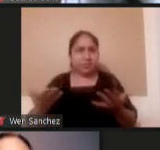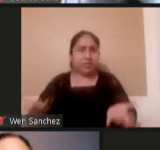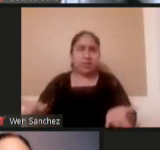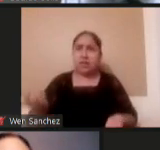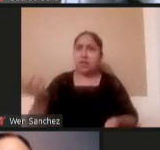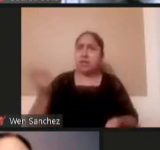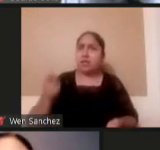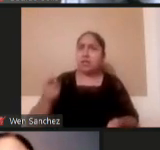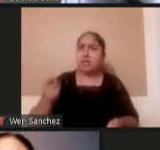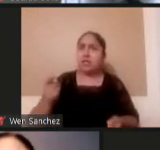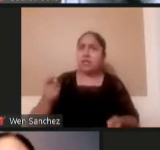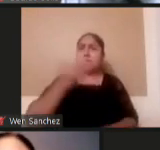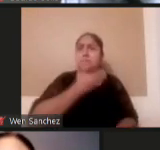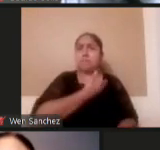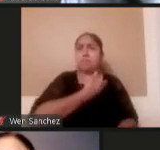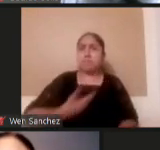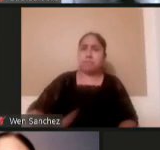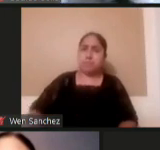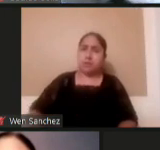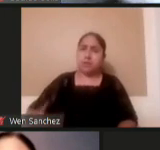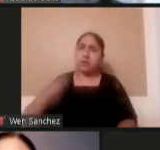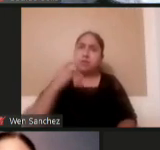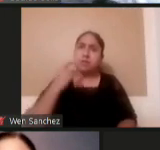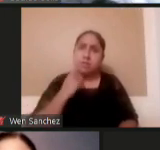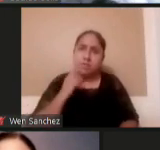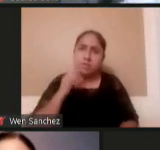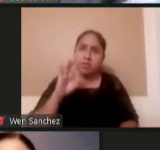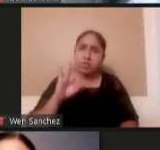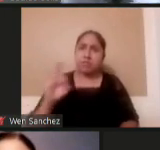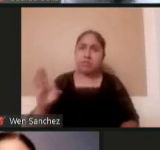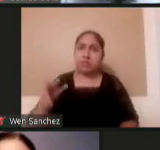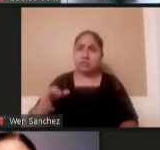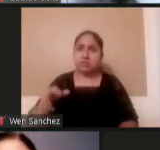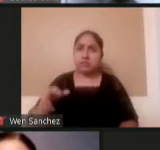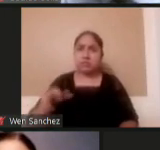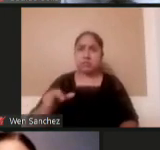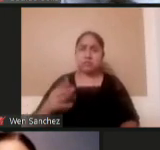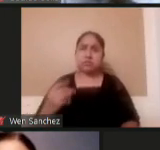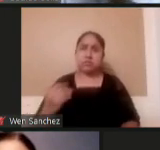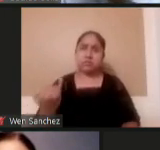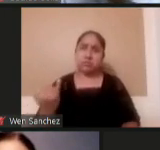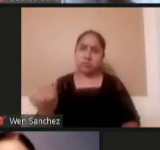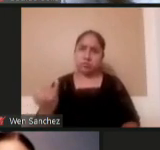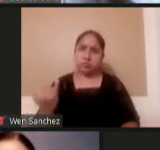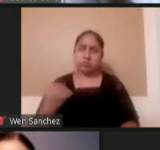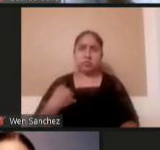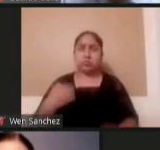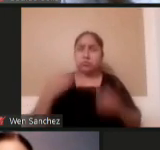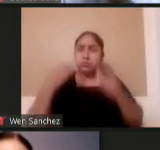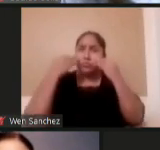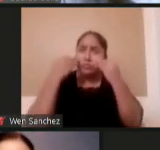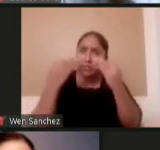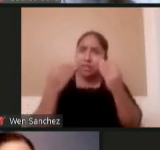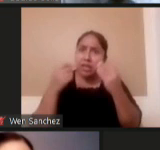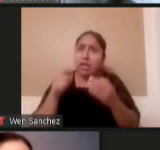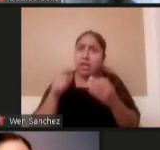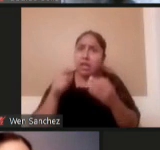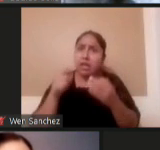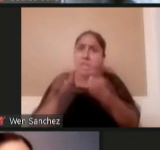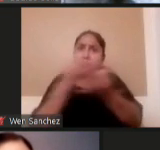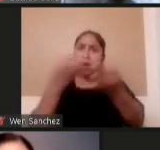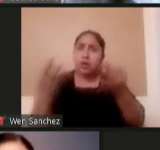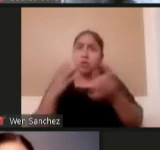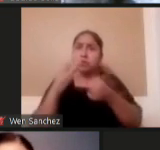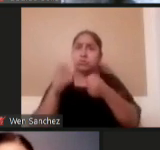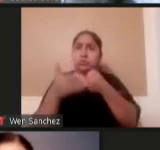presidente de México el pasado 18 de junio hacia el CONAPRED, mostramos en ese mismo momento cómo como parte